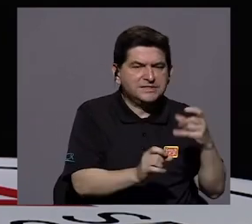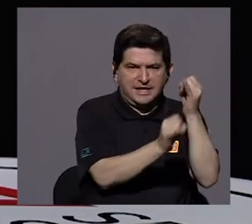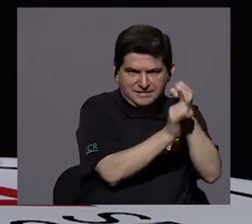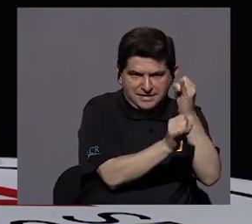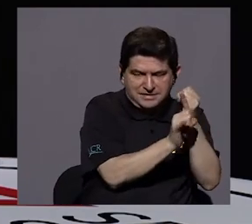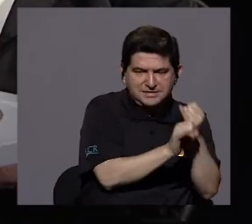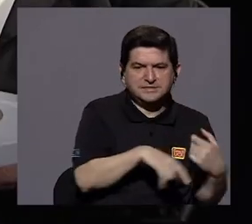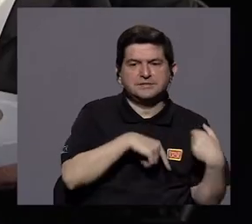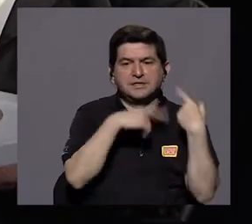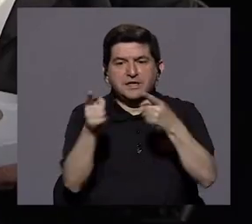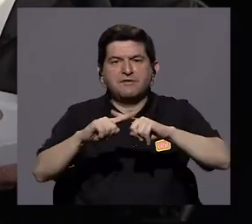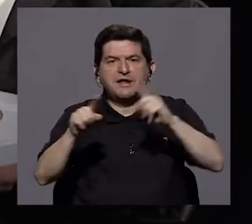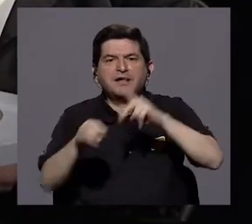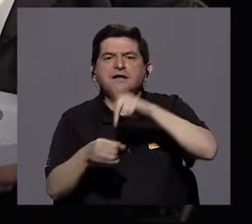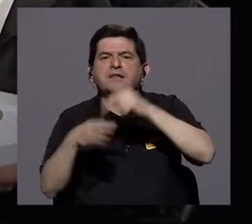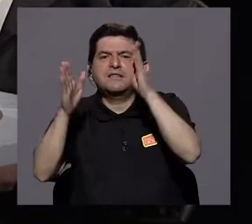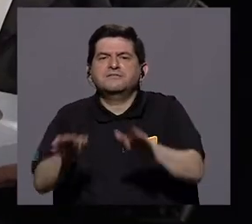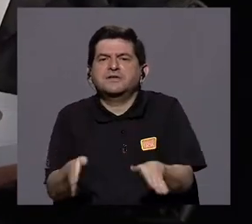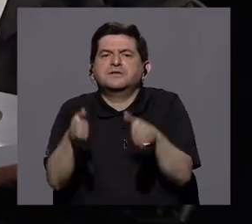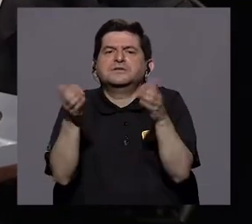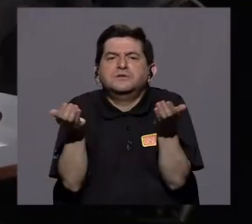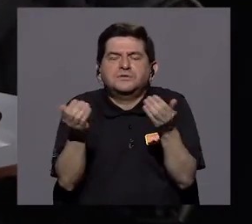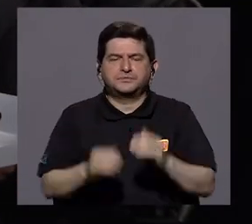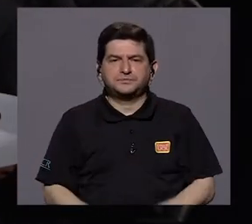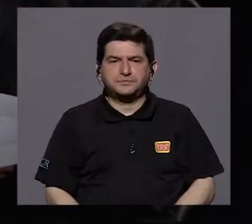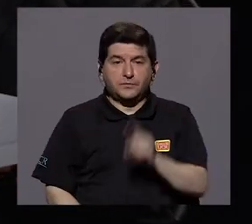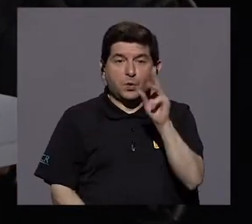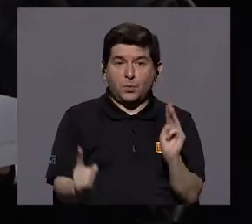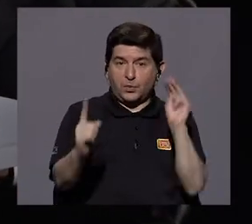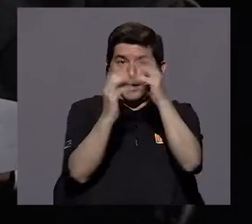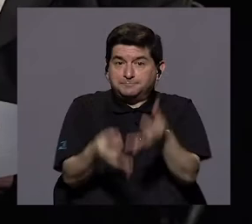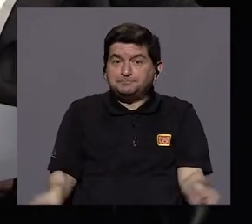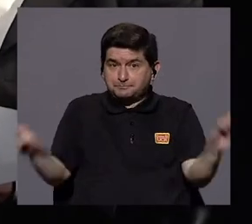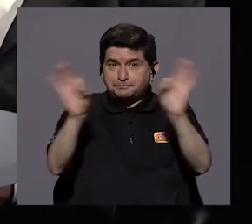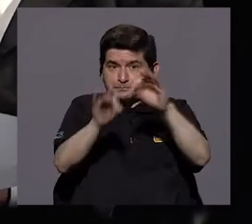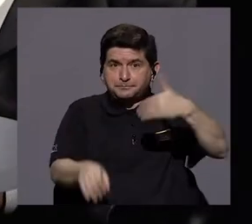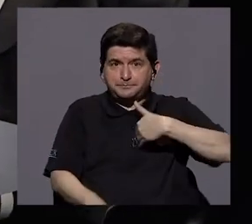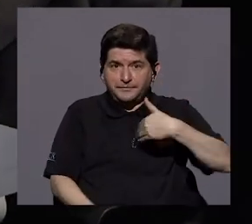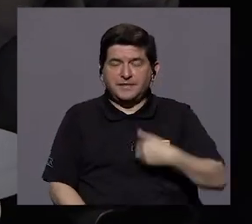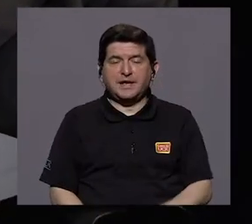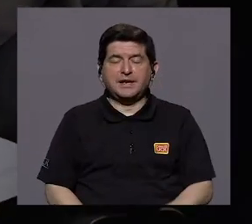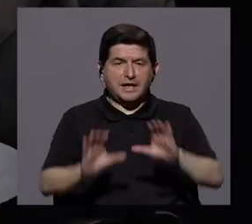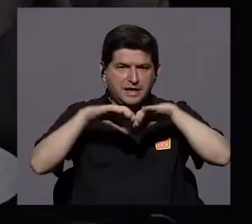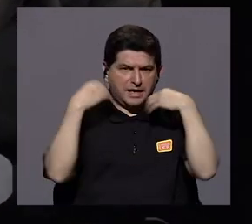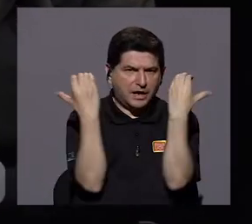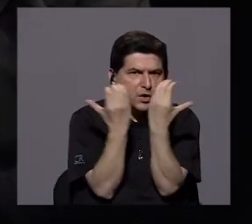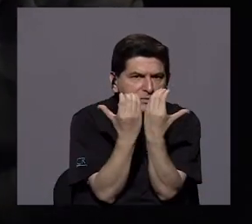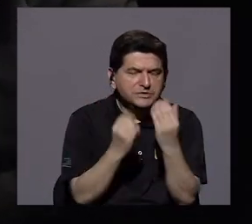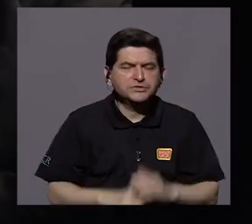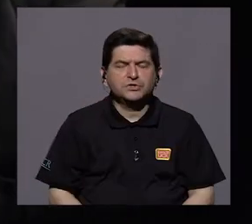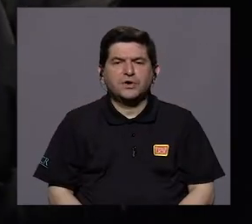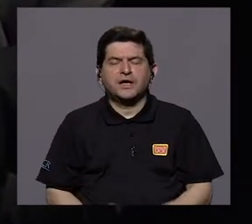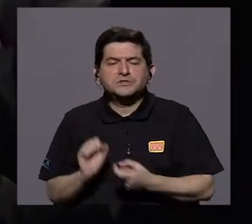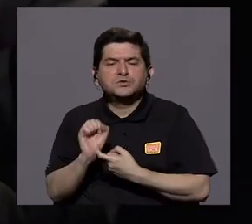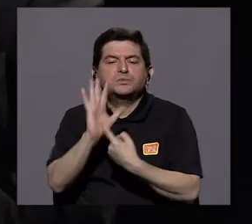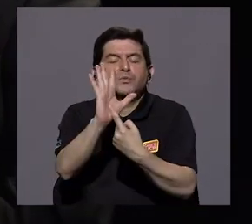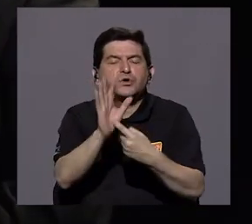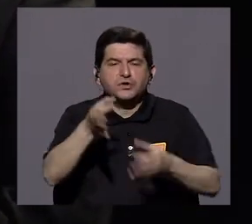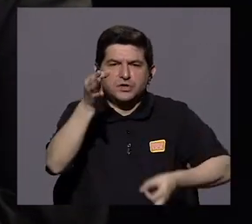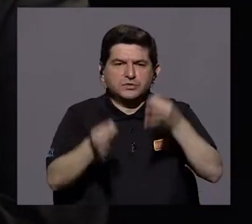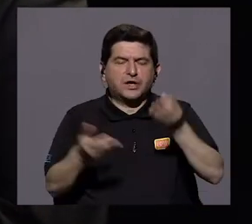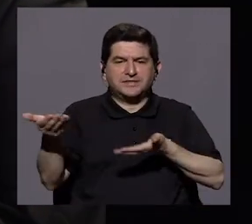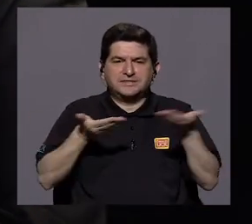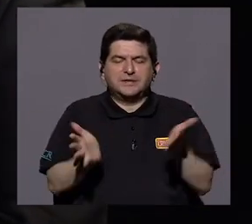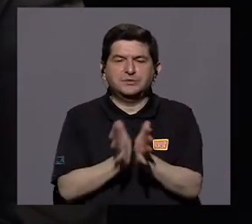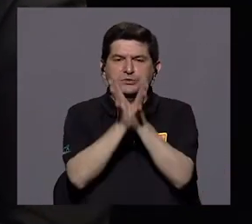la institucionalidad a otros protagonistas? Bueno, una de las misiones fundamentales que tiene la CONAMAC es la proyección de la justicia como